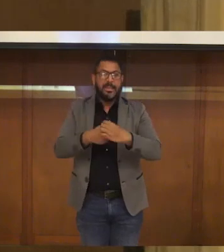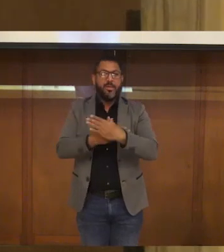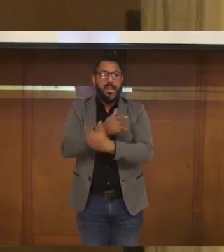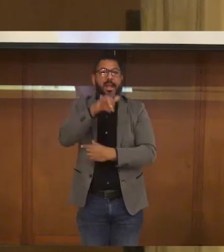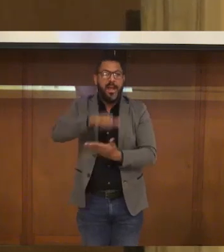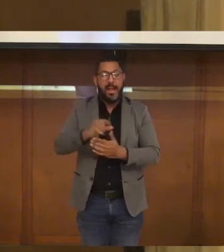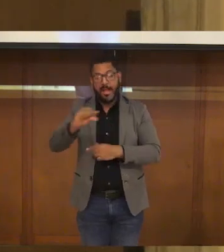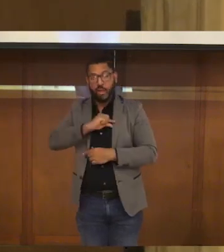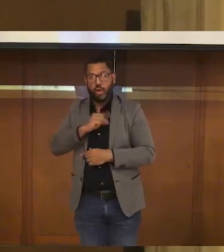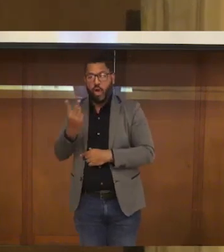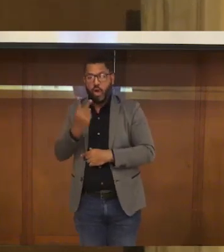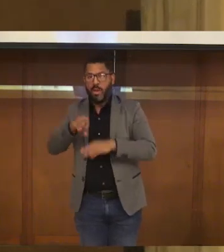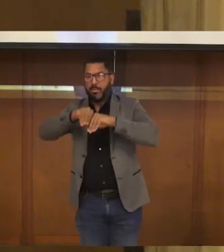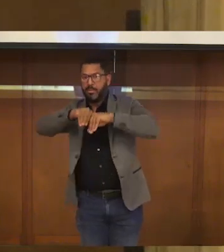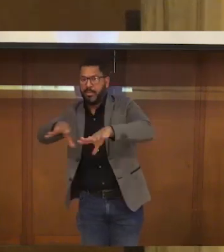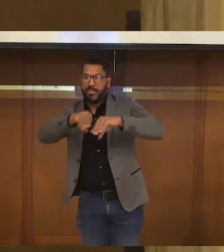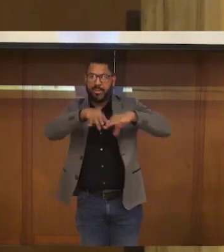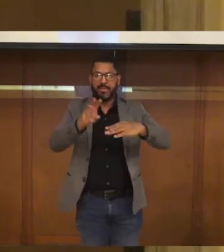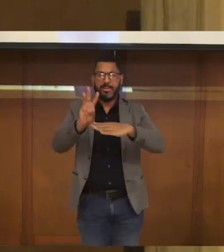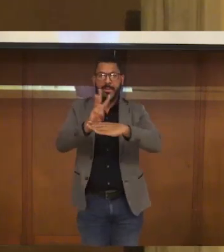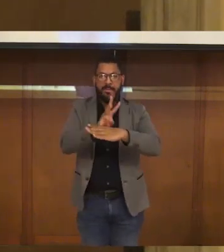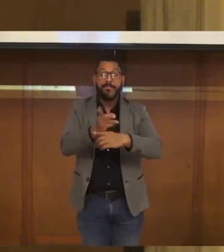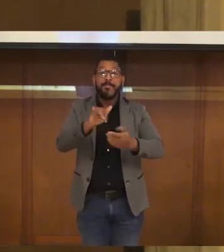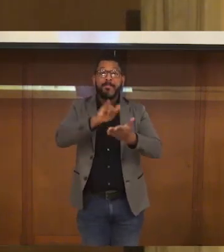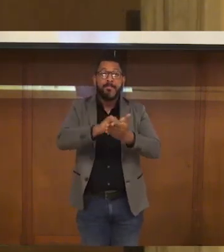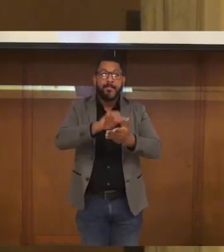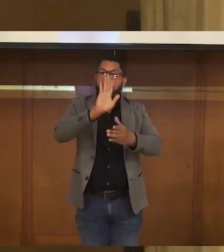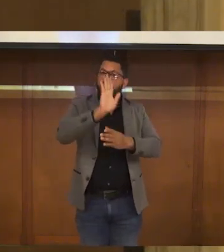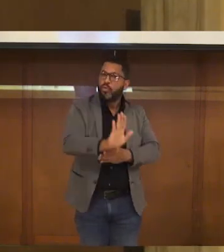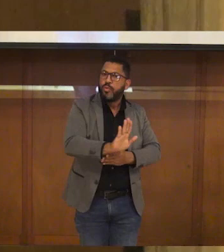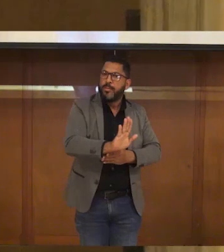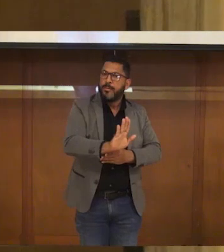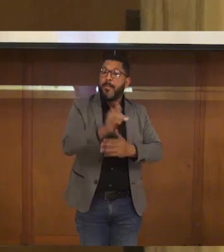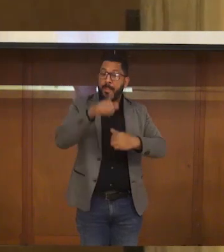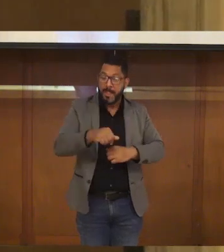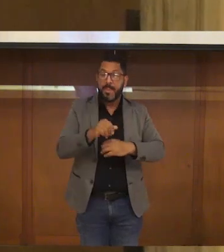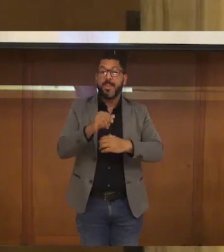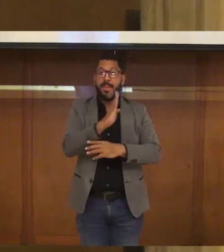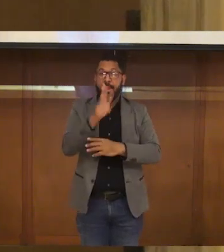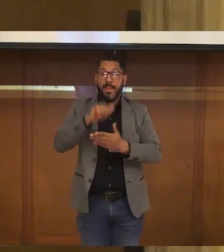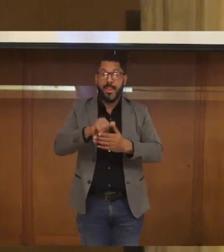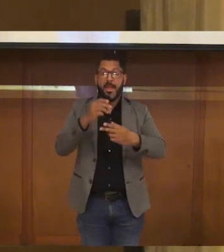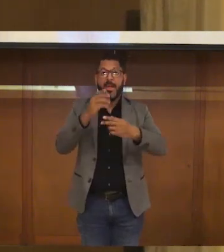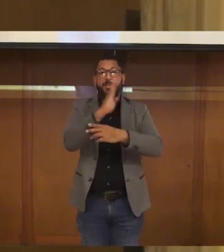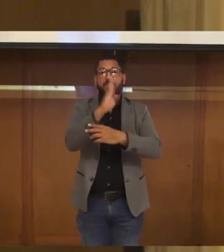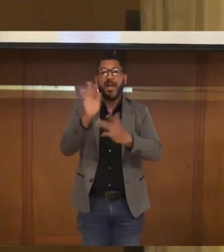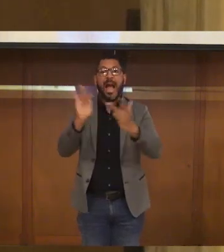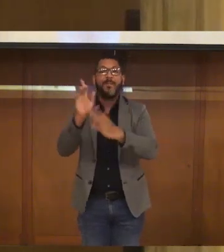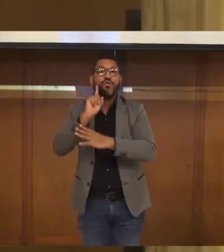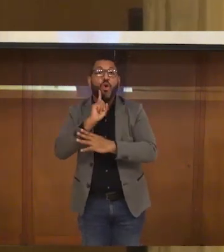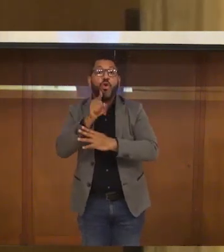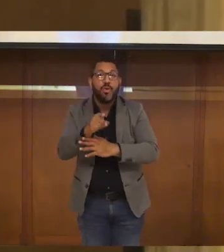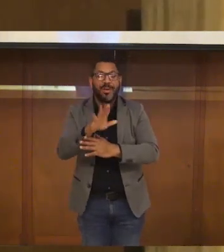la Biblioteca Luis Ángel Arango y del INSOR. También va a quedar publicada en el sitio que tiene la biblioteca que se llama Biblioteca para